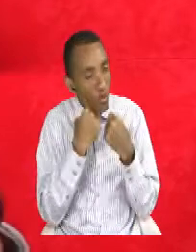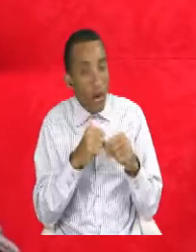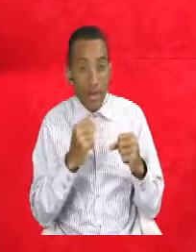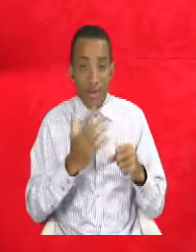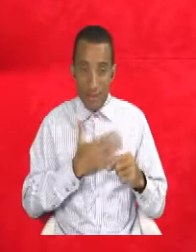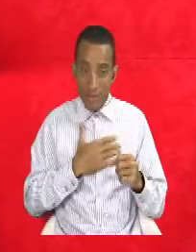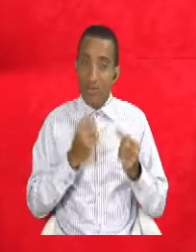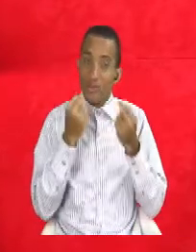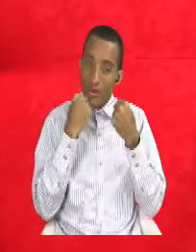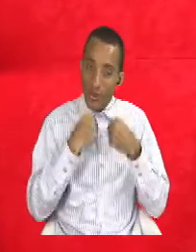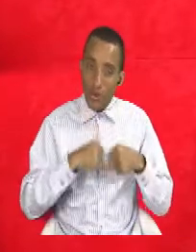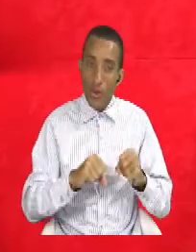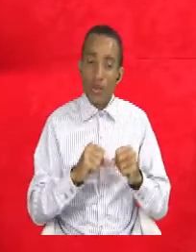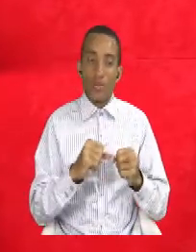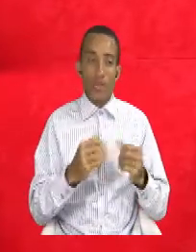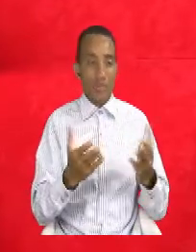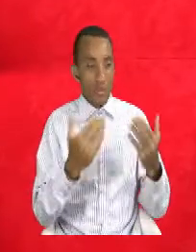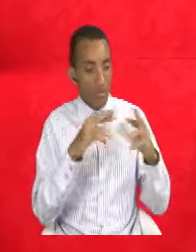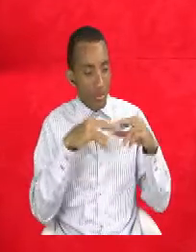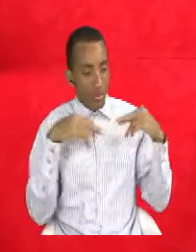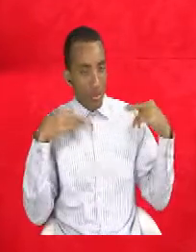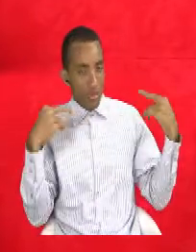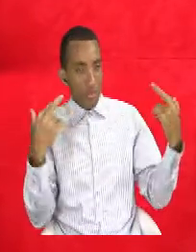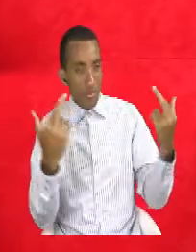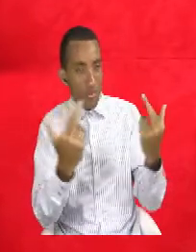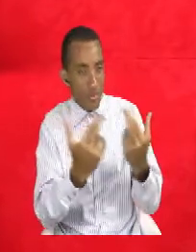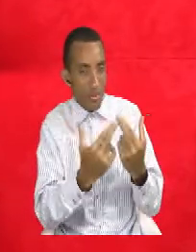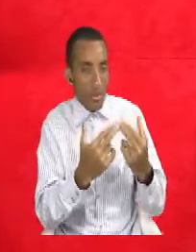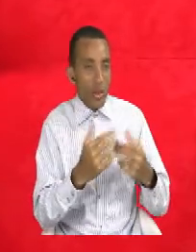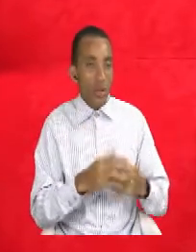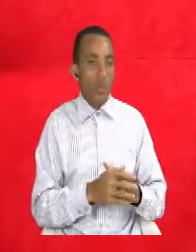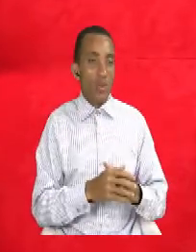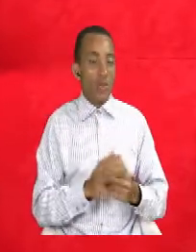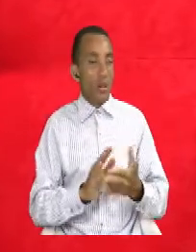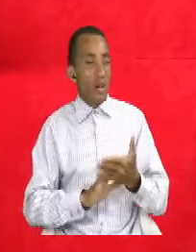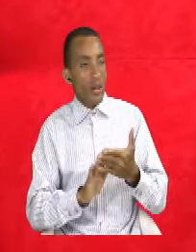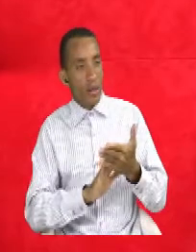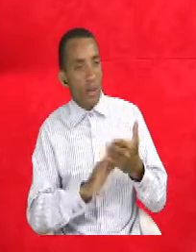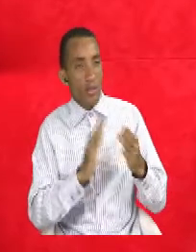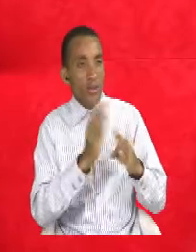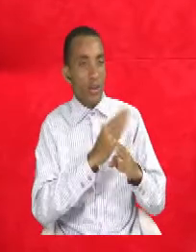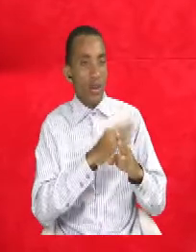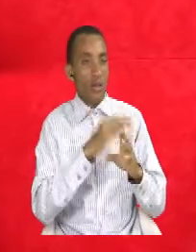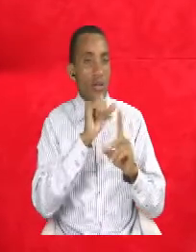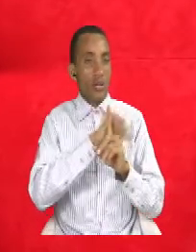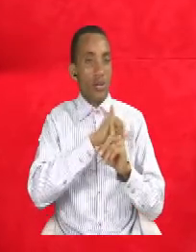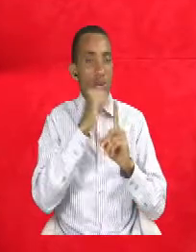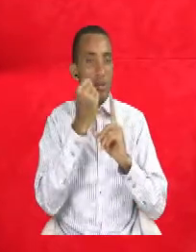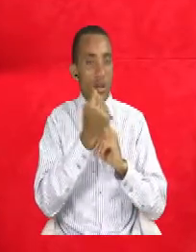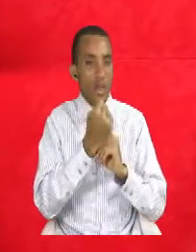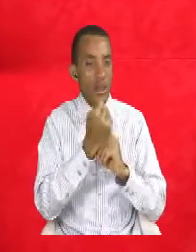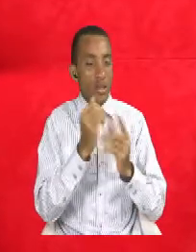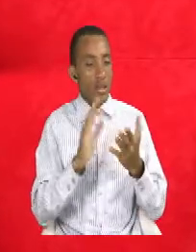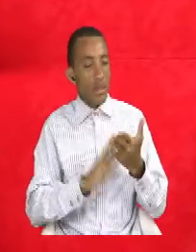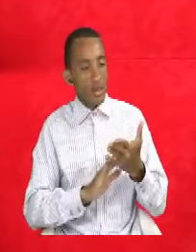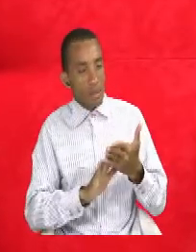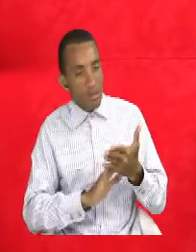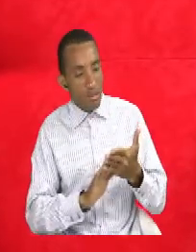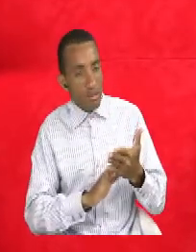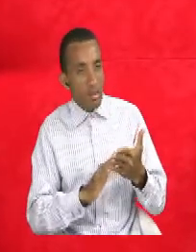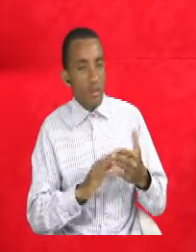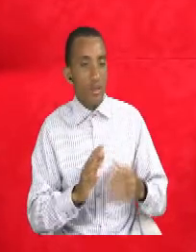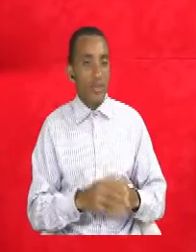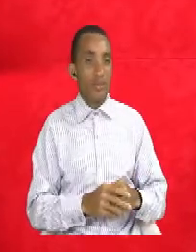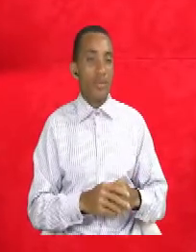nos estamos reuniendo para intentar encontrar solución a este problema social. Es un problema social que